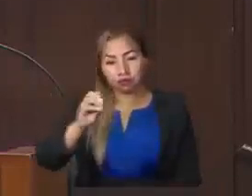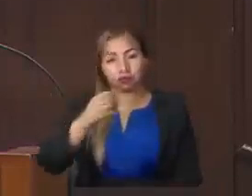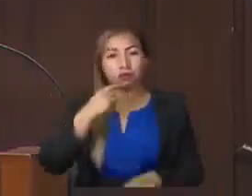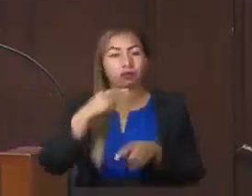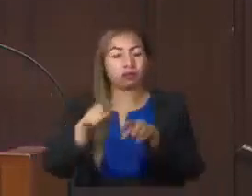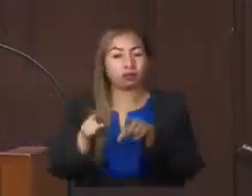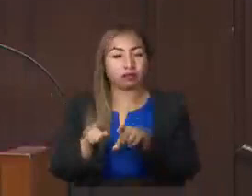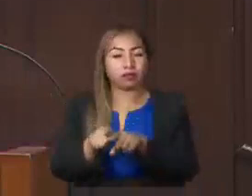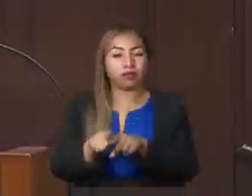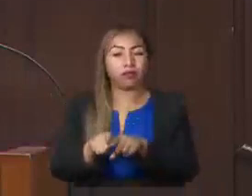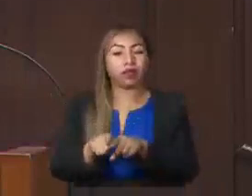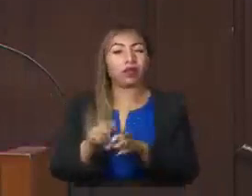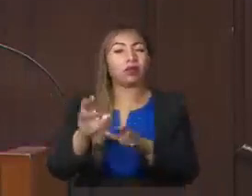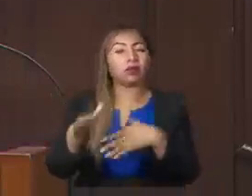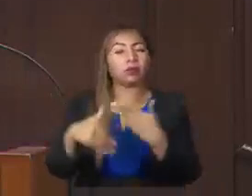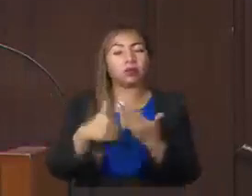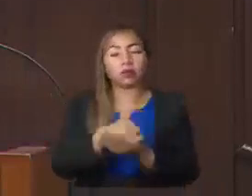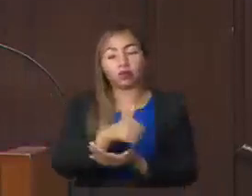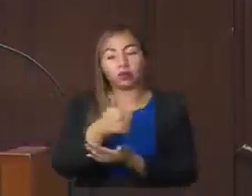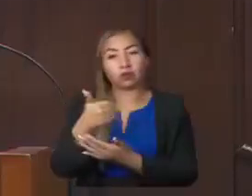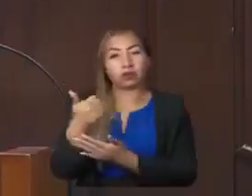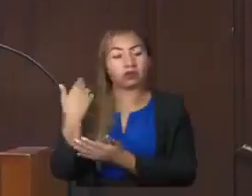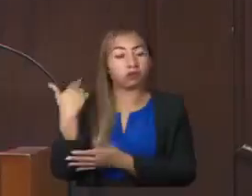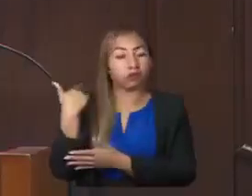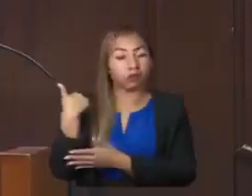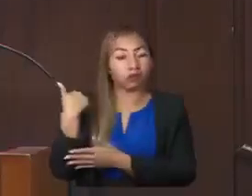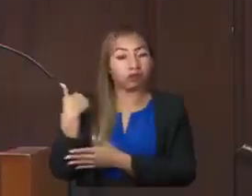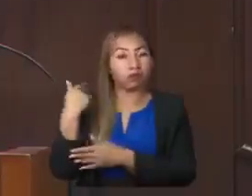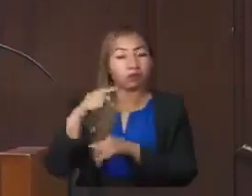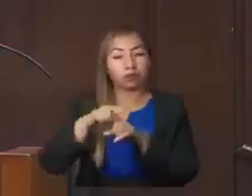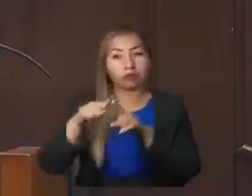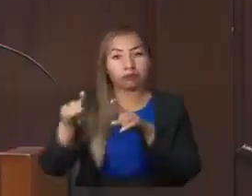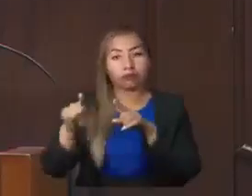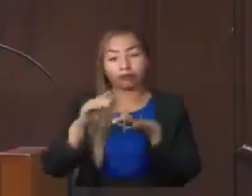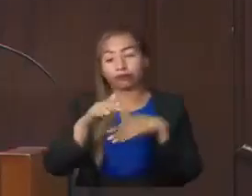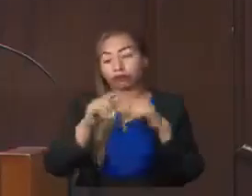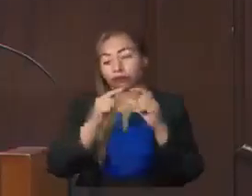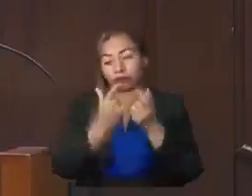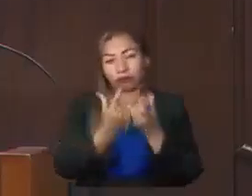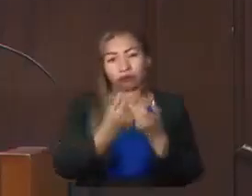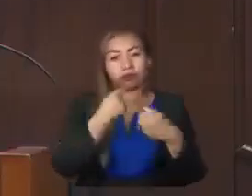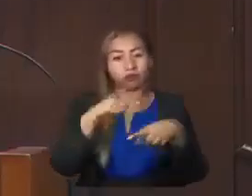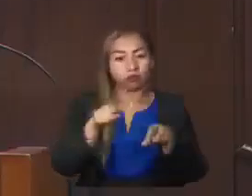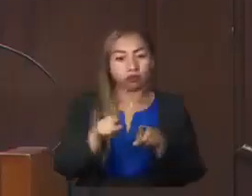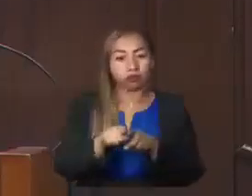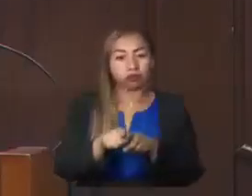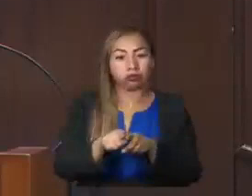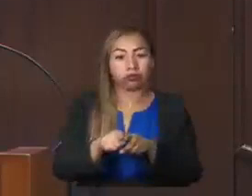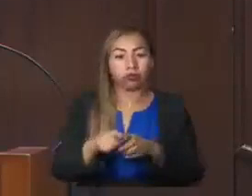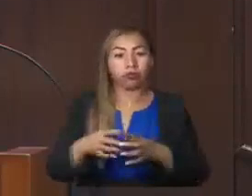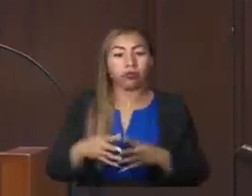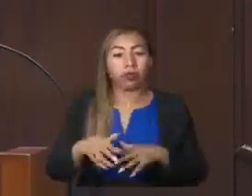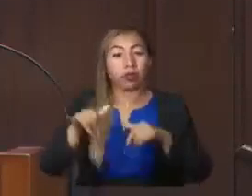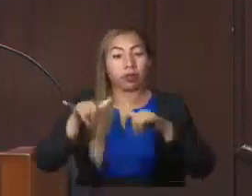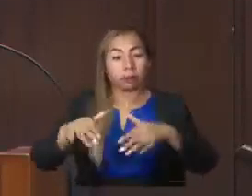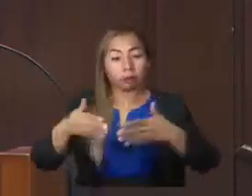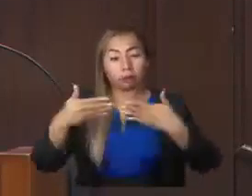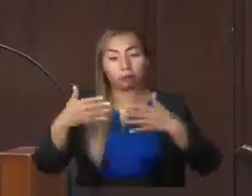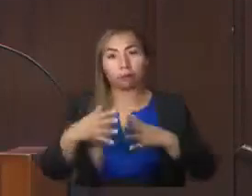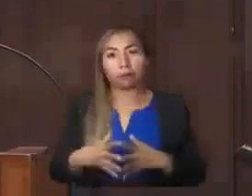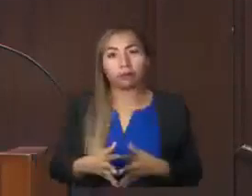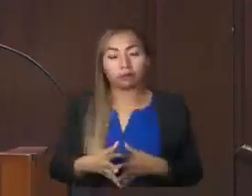Honorables jefes de misiones diplomáticas y organismos internacionales acreditados en la República de Panamá.